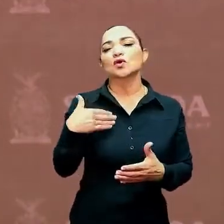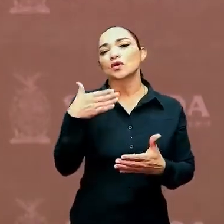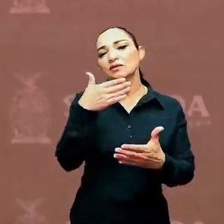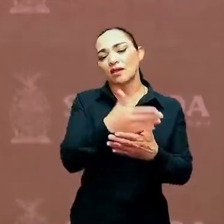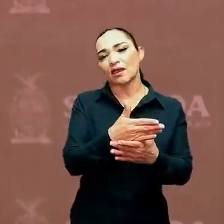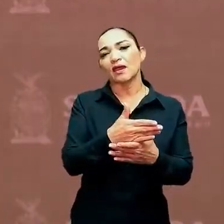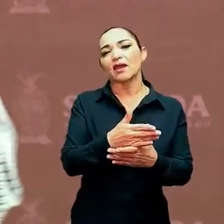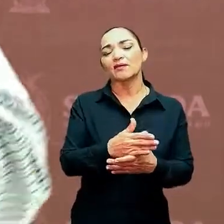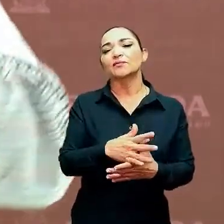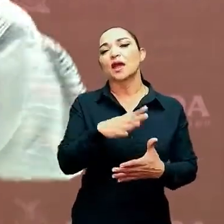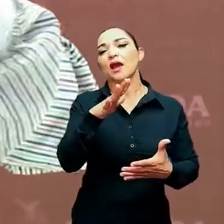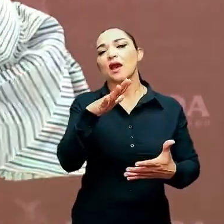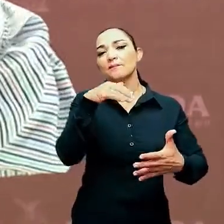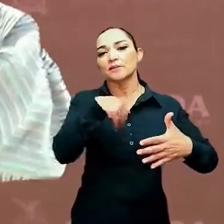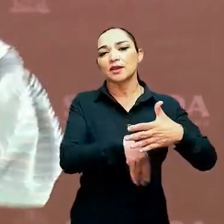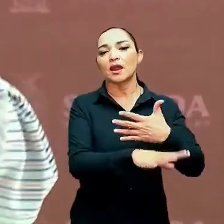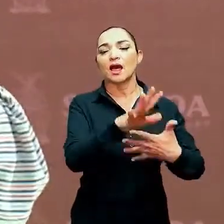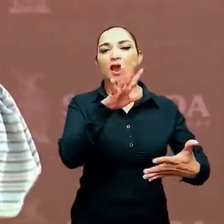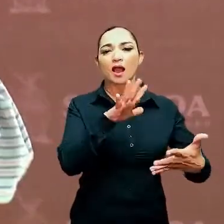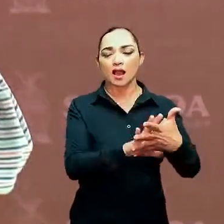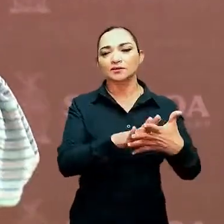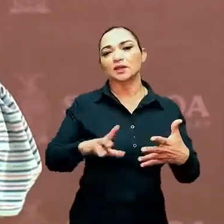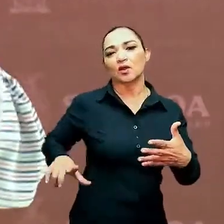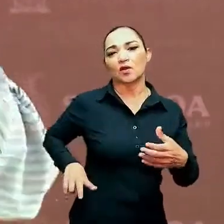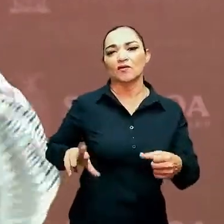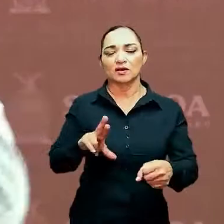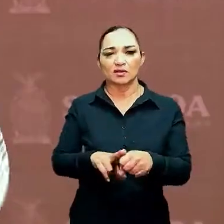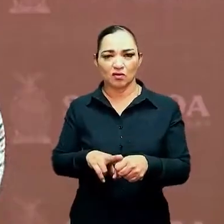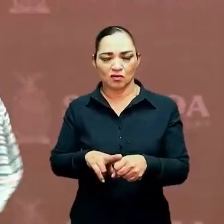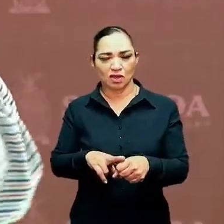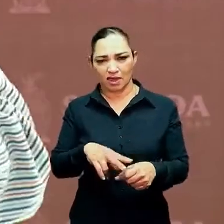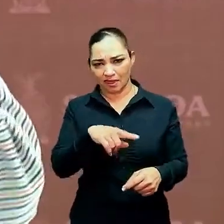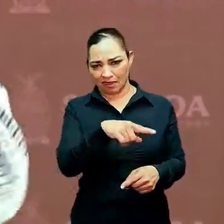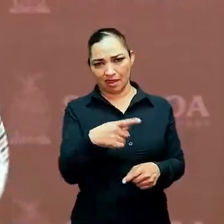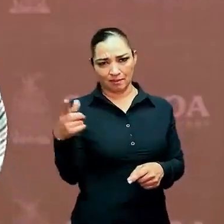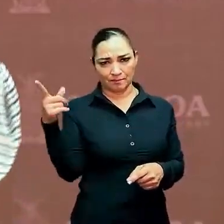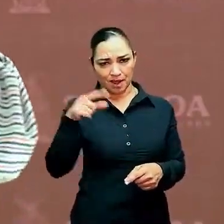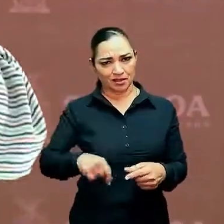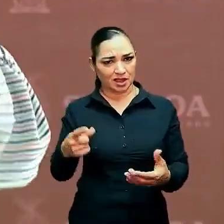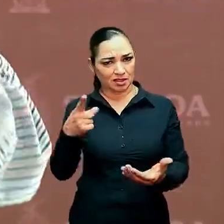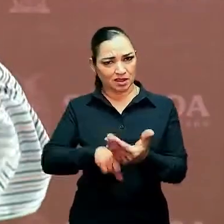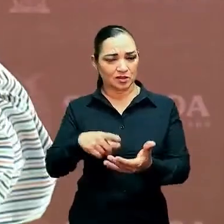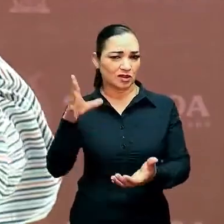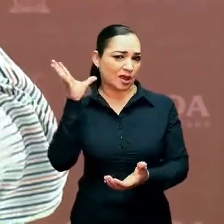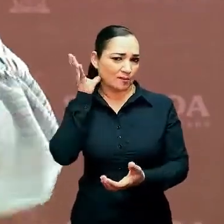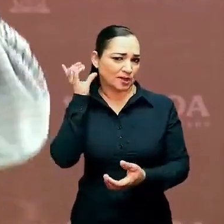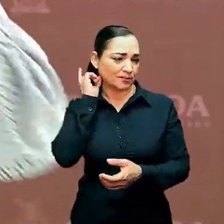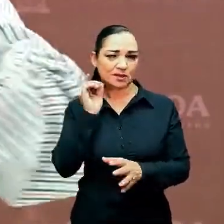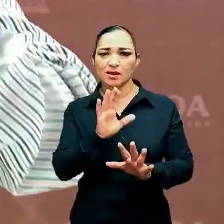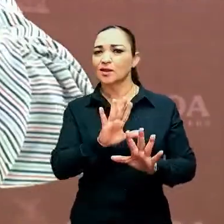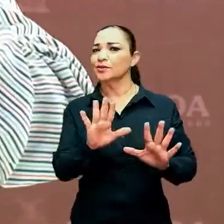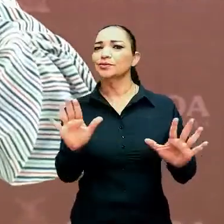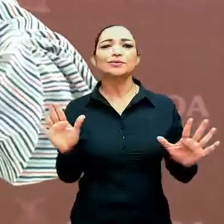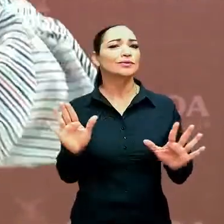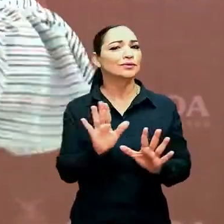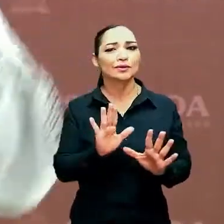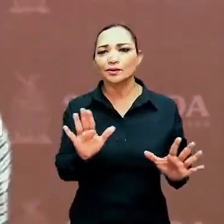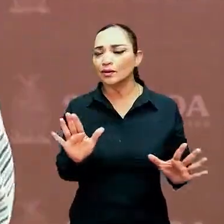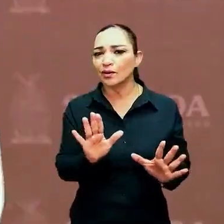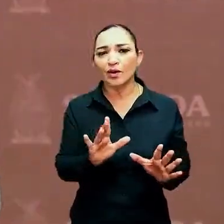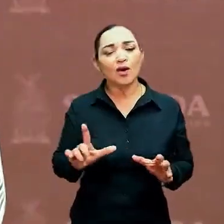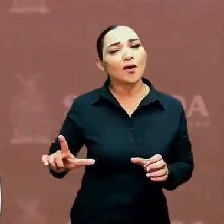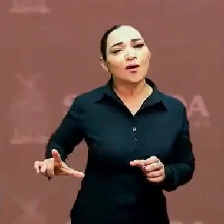cárcel a fulano, porque el gobernador creía que era todopoderoso, que mandaba en el Congreso y que mandaba en el Poder Judicial. No,